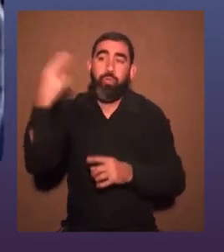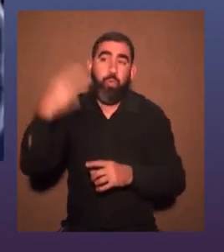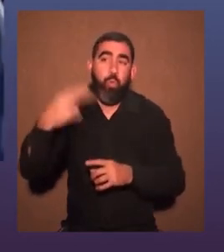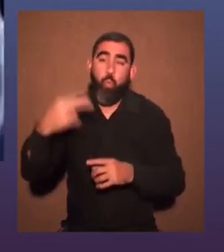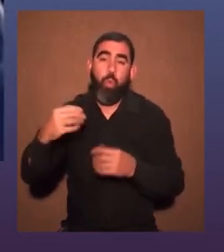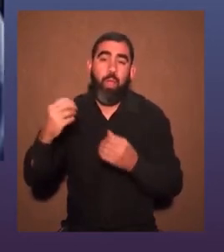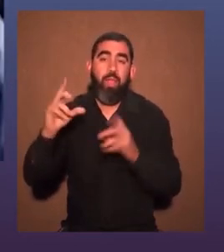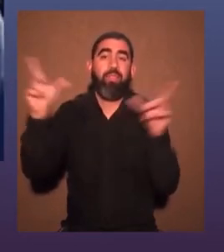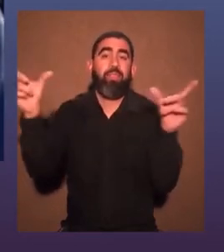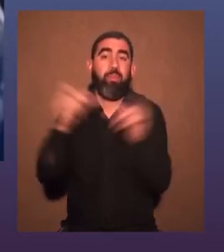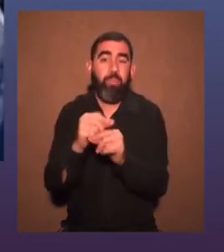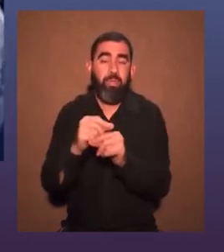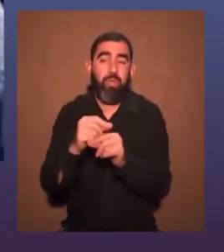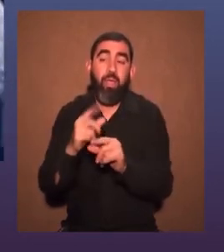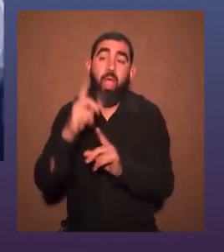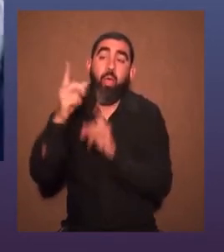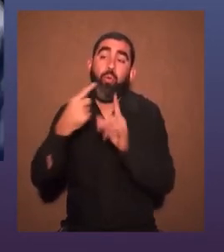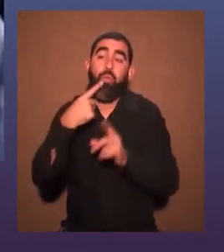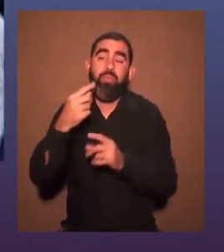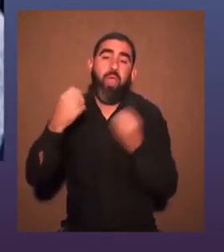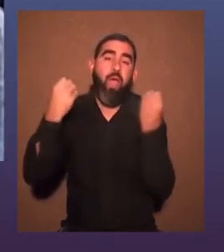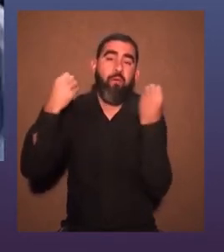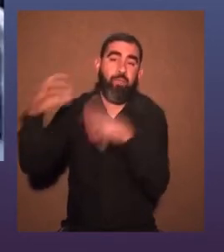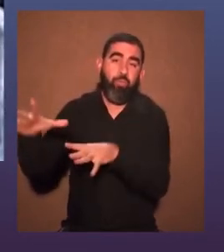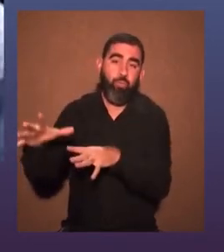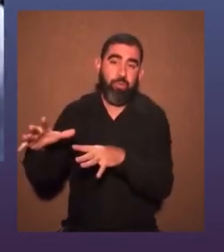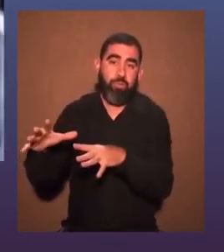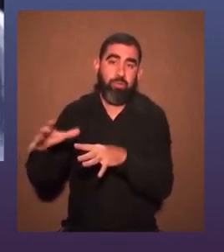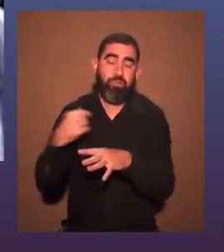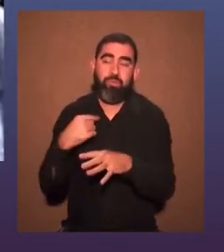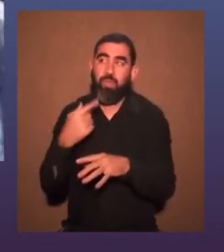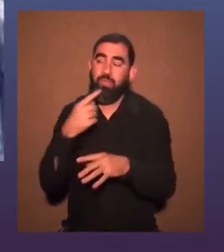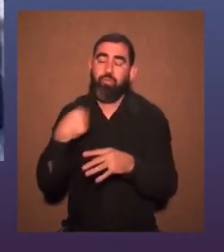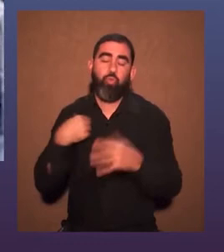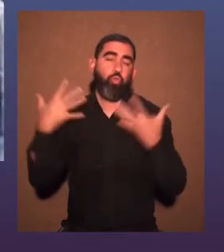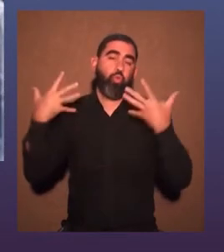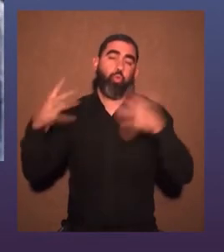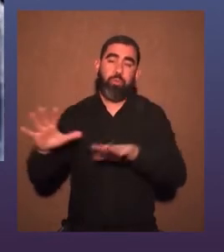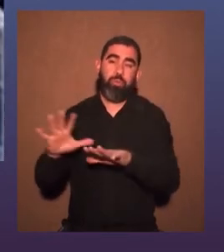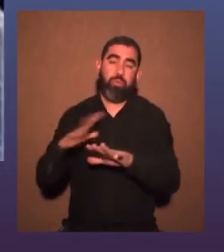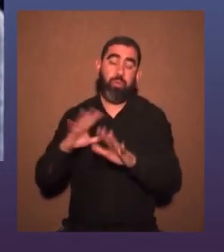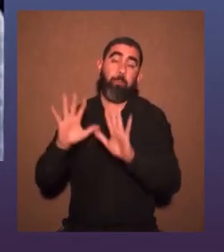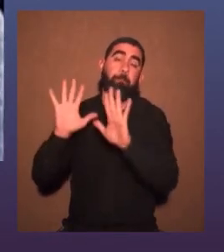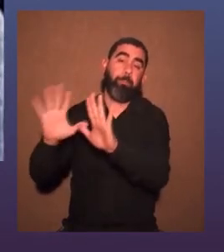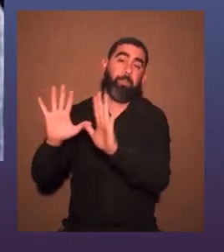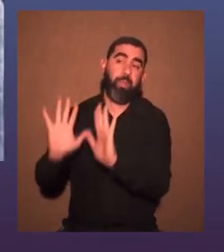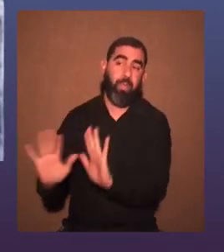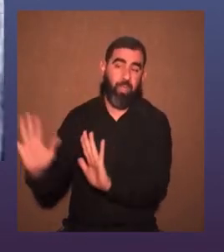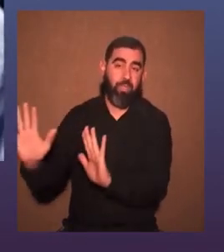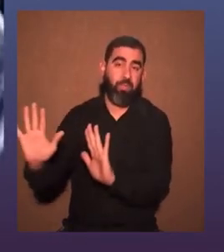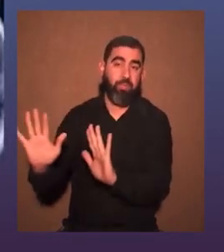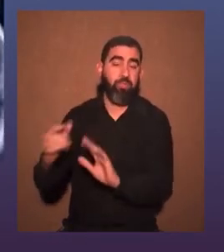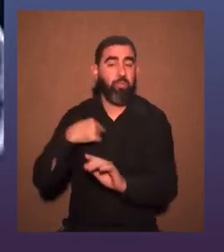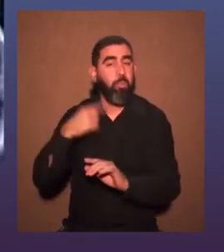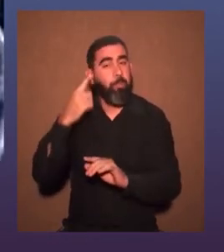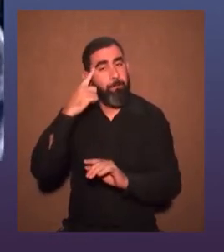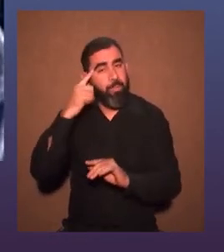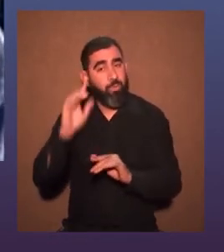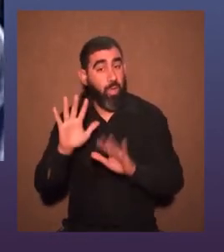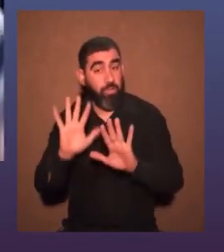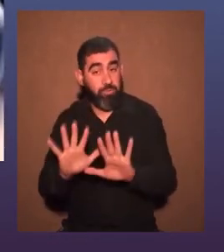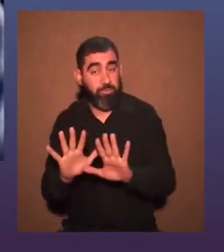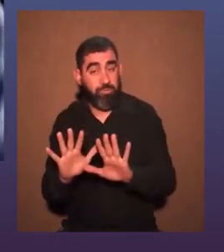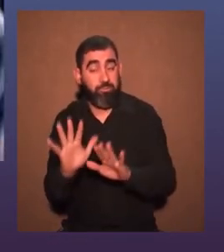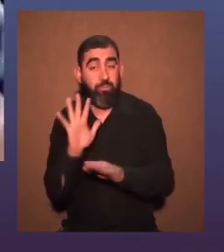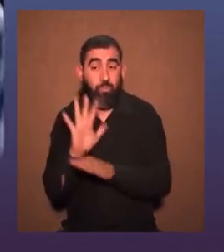terminan, se abandonan. Llega un momento en el que no quiero más esto, entonces la dejo. Me gusta mucho pensar eso como